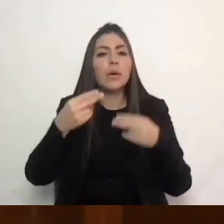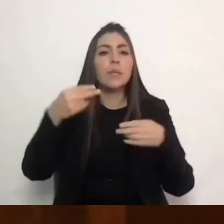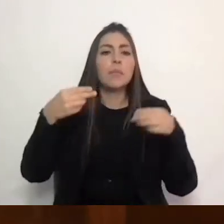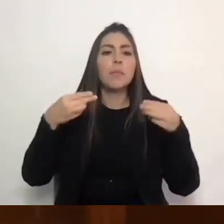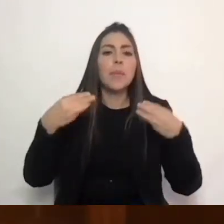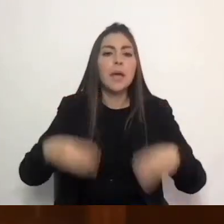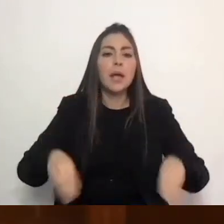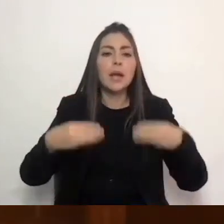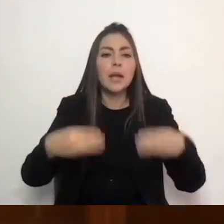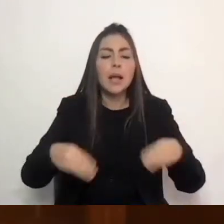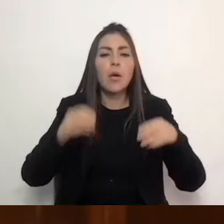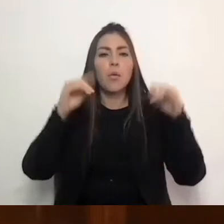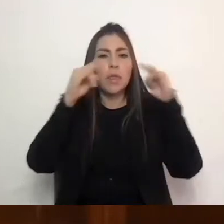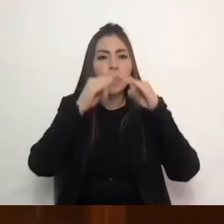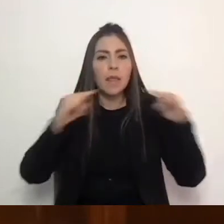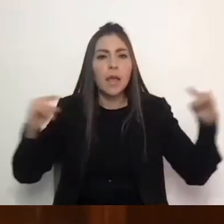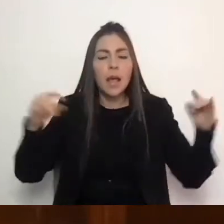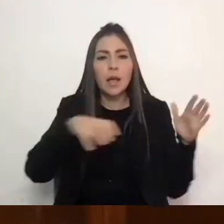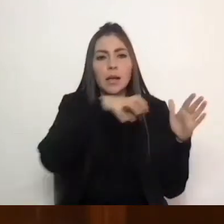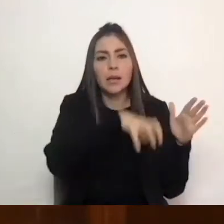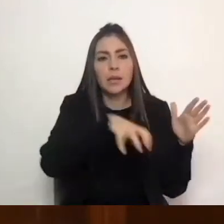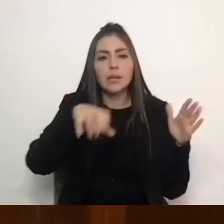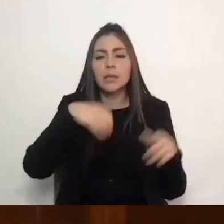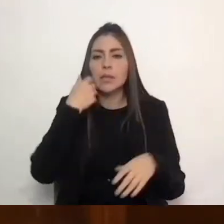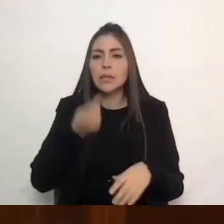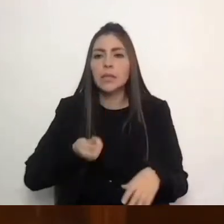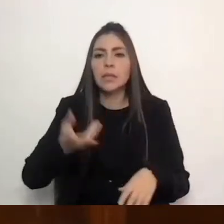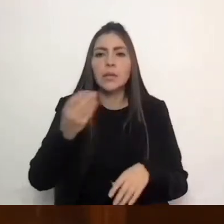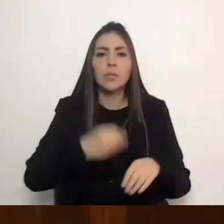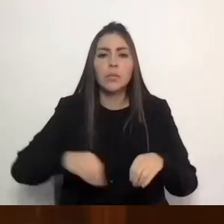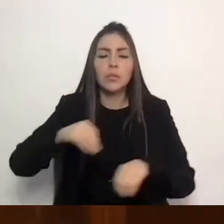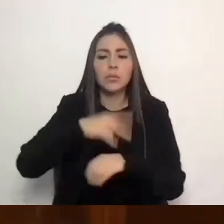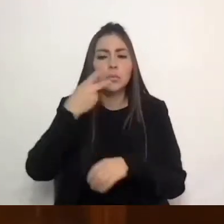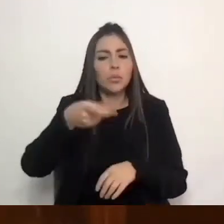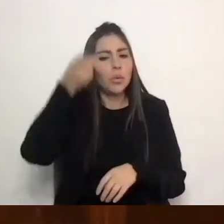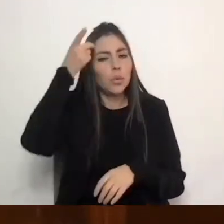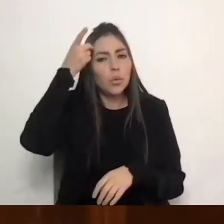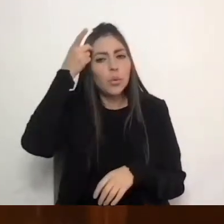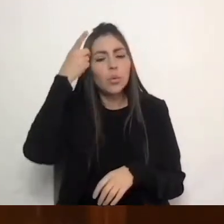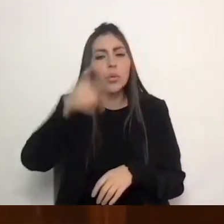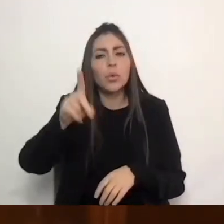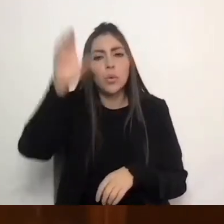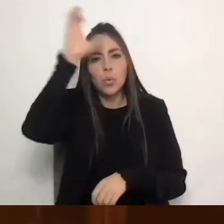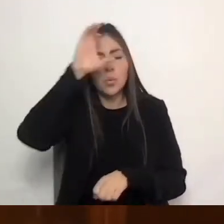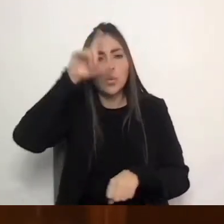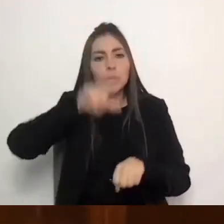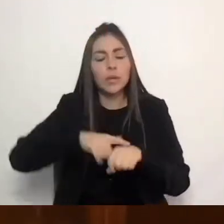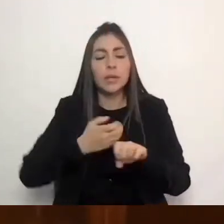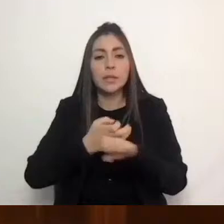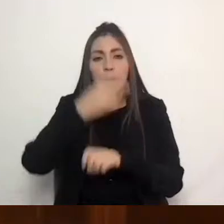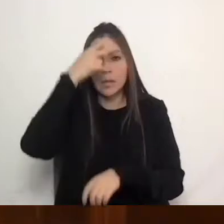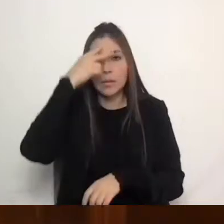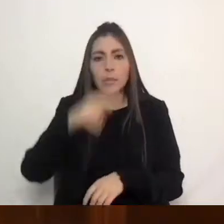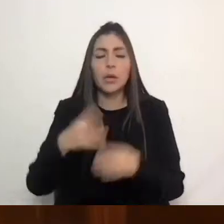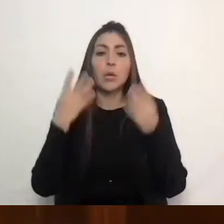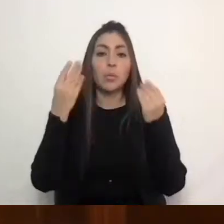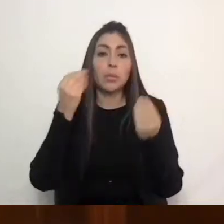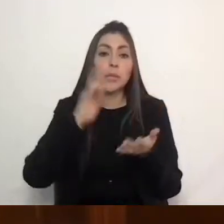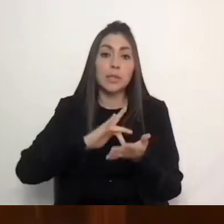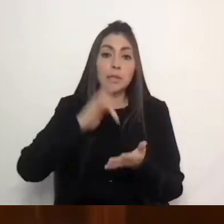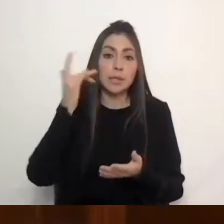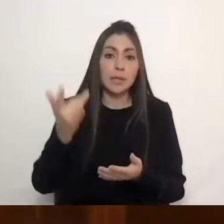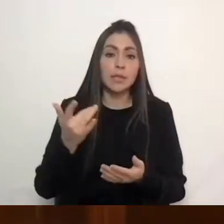tianguis, que se nombre Patrimonio Intangible Cultural de nuestro Estado de México. Muchas gracias.